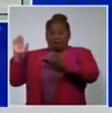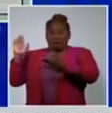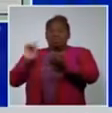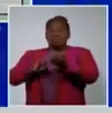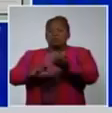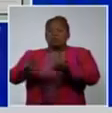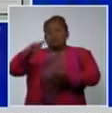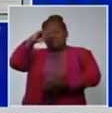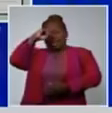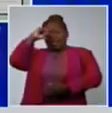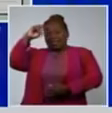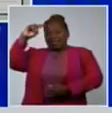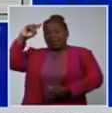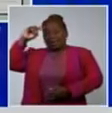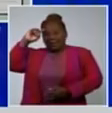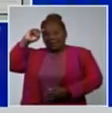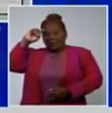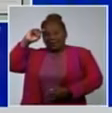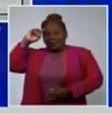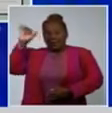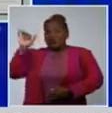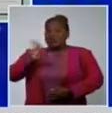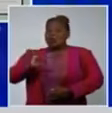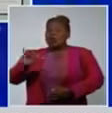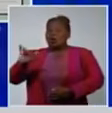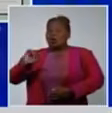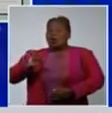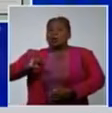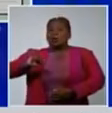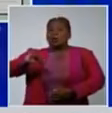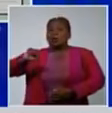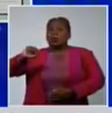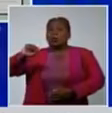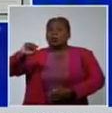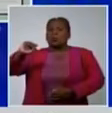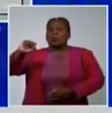también su curva de tendencia